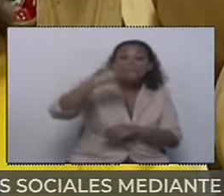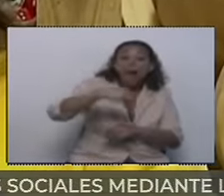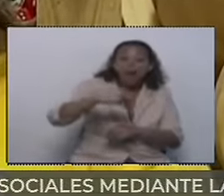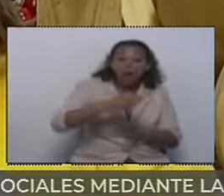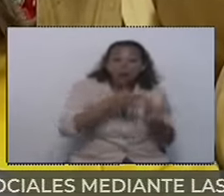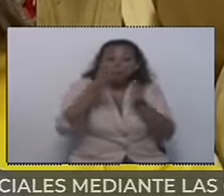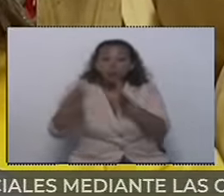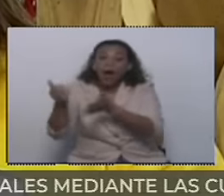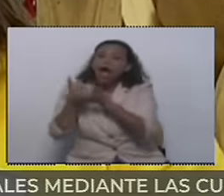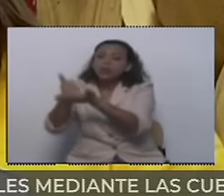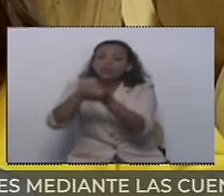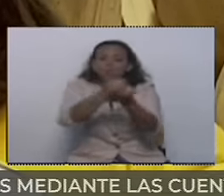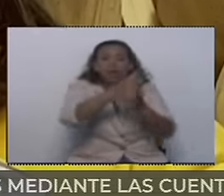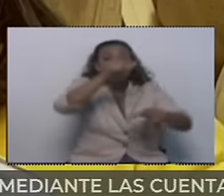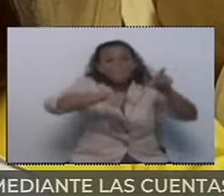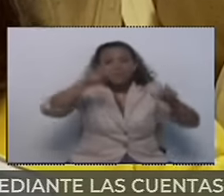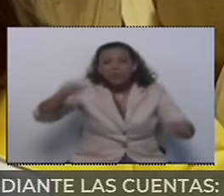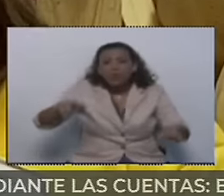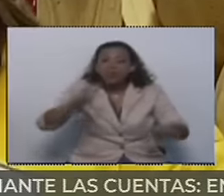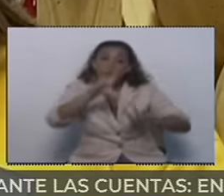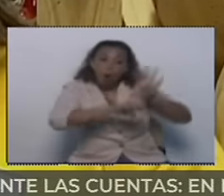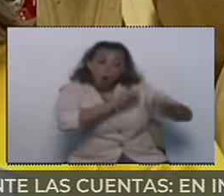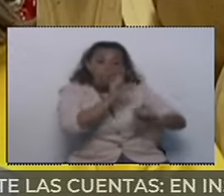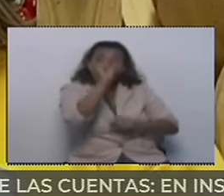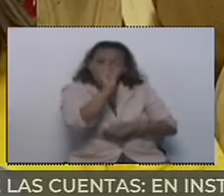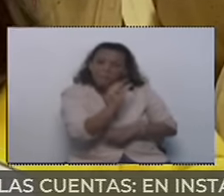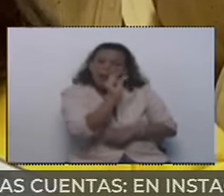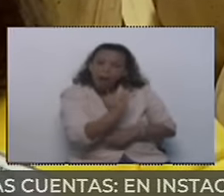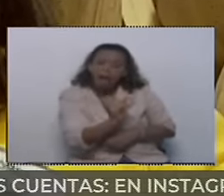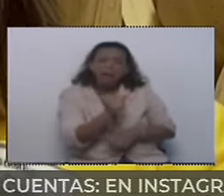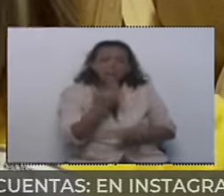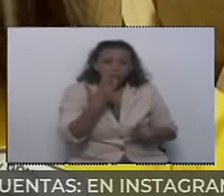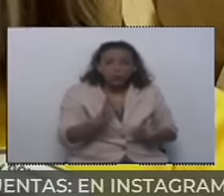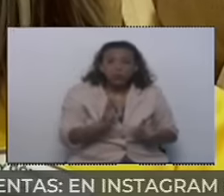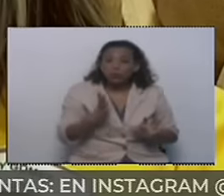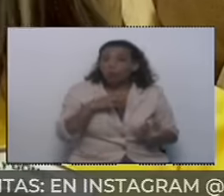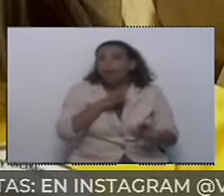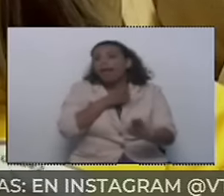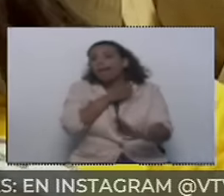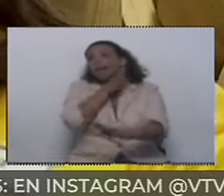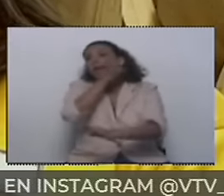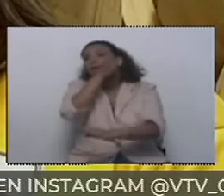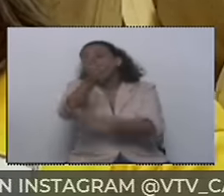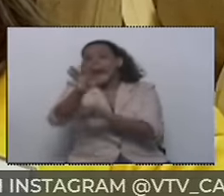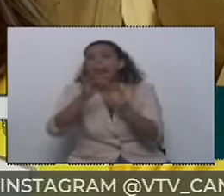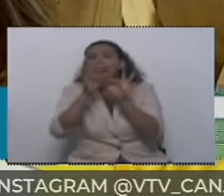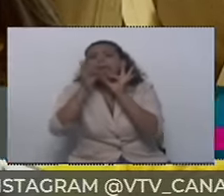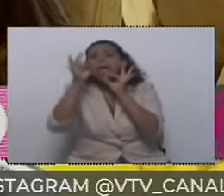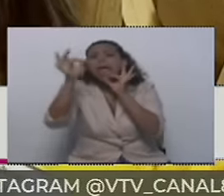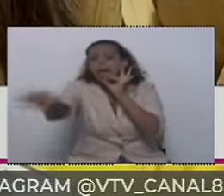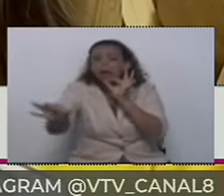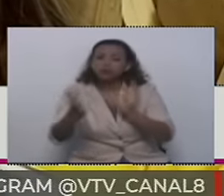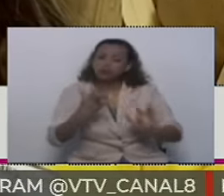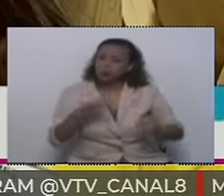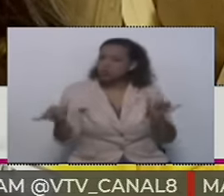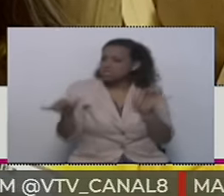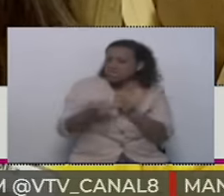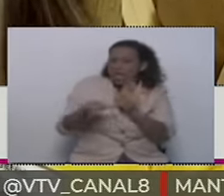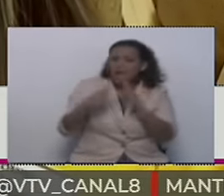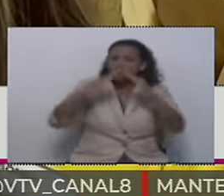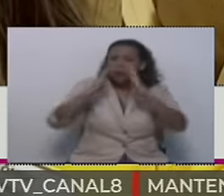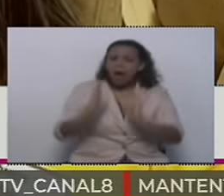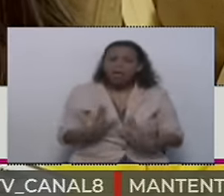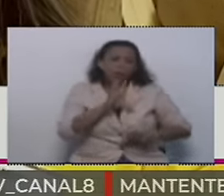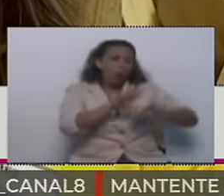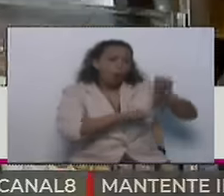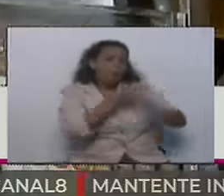y hemos ayudado mucho a la gente a que compre a bajo costo y que no tenga que salir a la ciudad, o sea, al centro a buscarlo, sino que puede venir y comprar